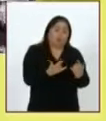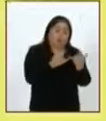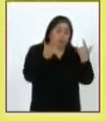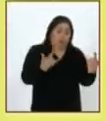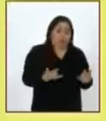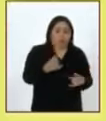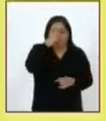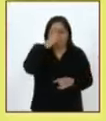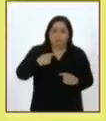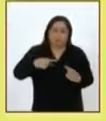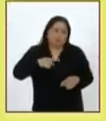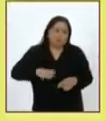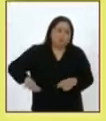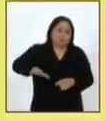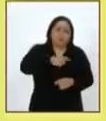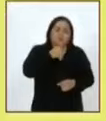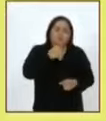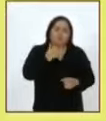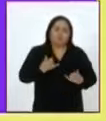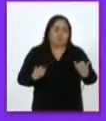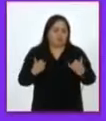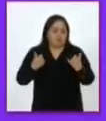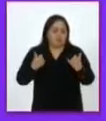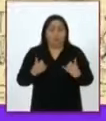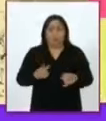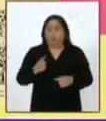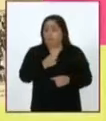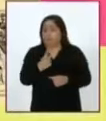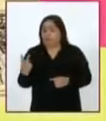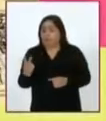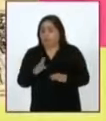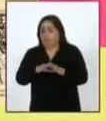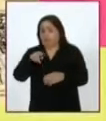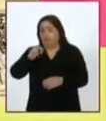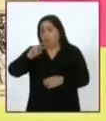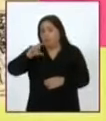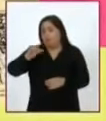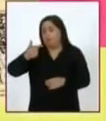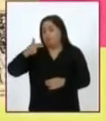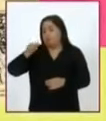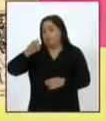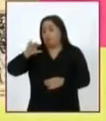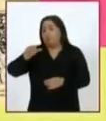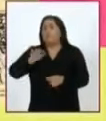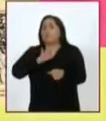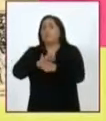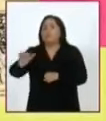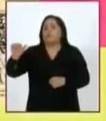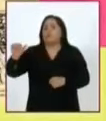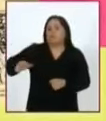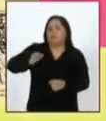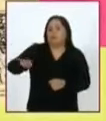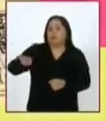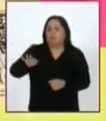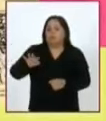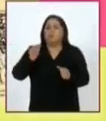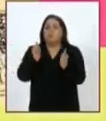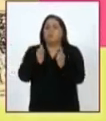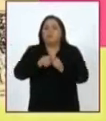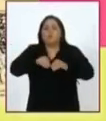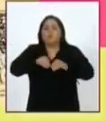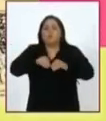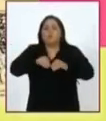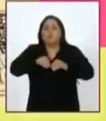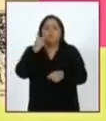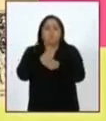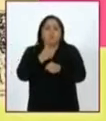al público infantil y juvenil. Uno de los inicios de la novela gráfica se sitúa en el siglo XIX, con la publicación de obras